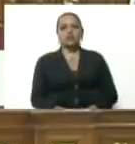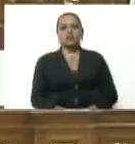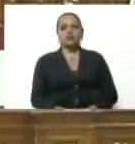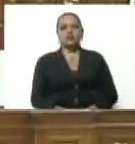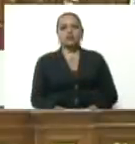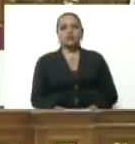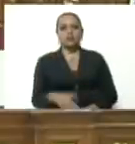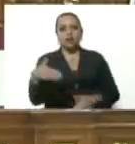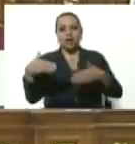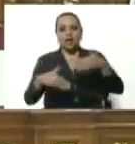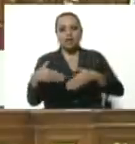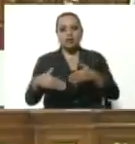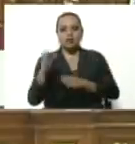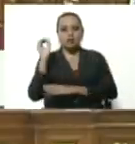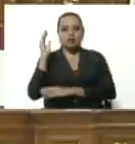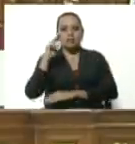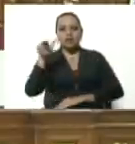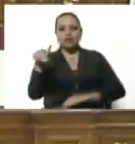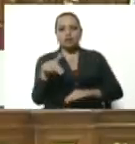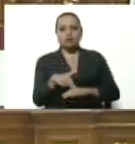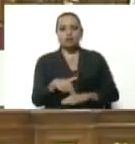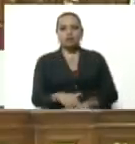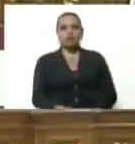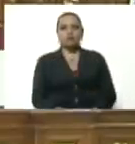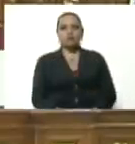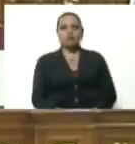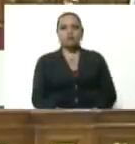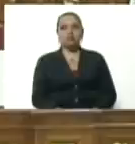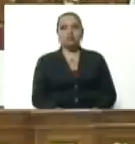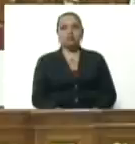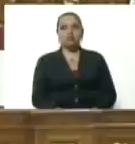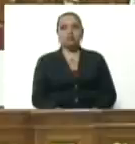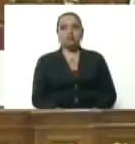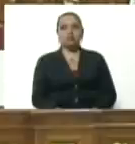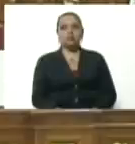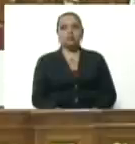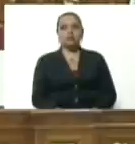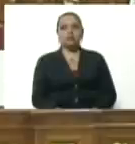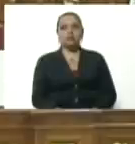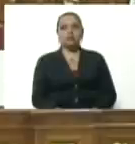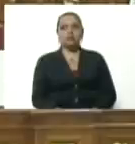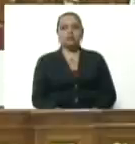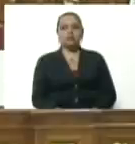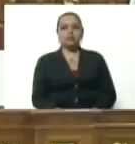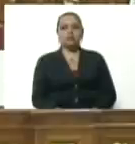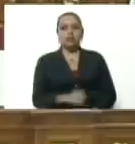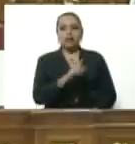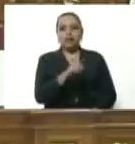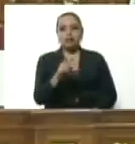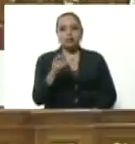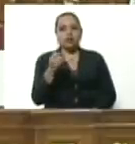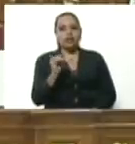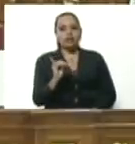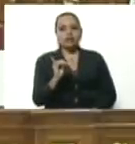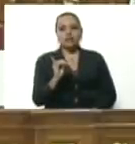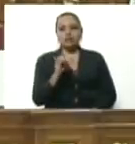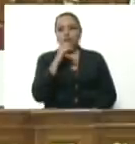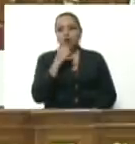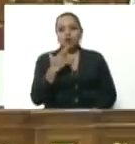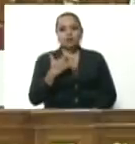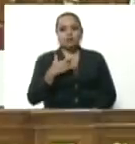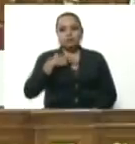2020, elecciones parlamentarias. Ahí anda, es que ellos son absolutamente inmorales,